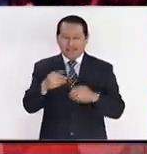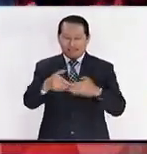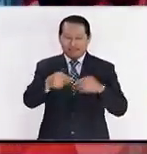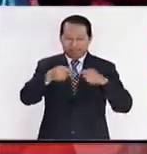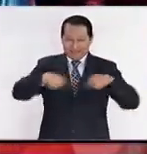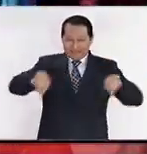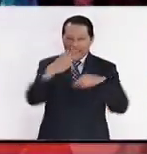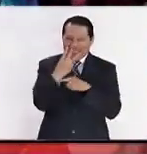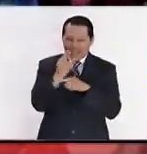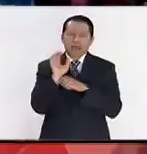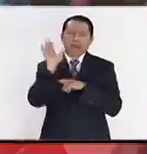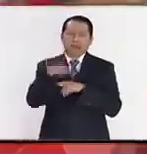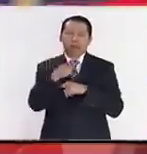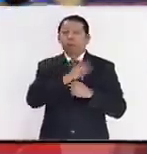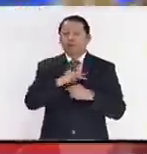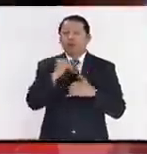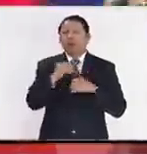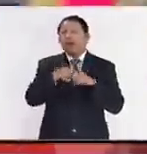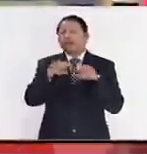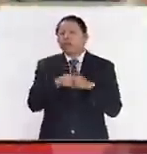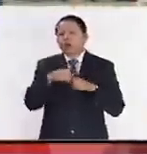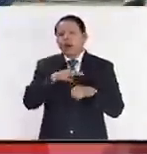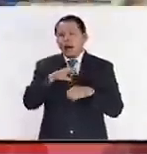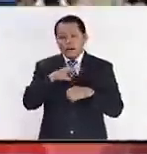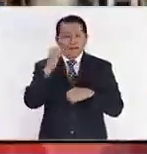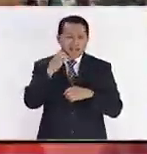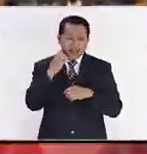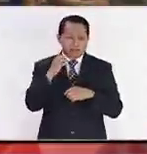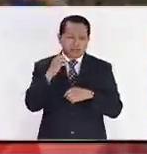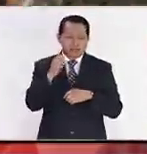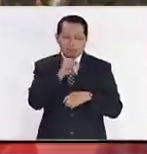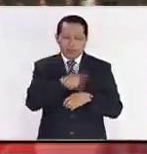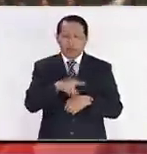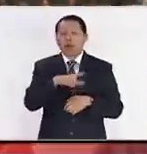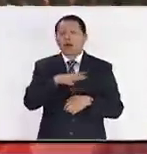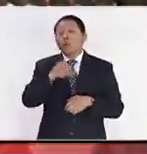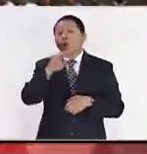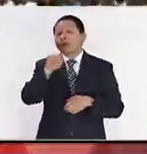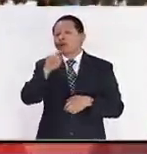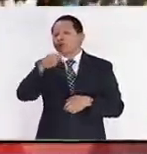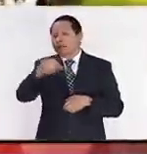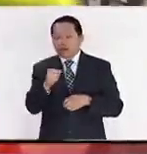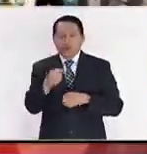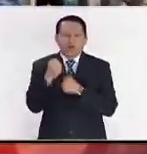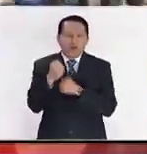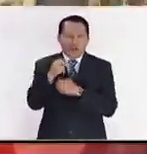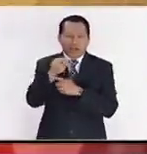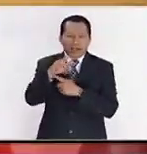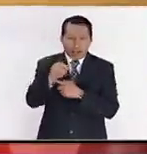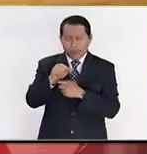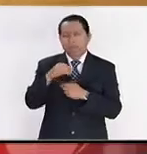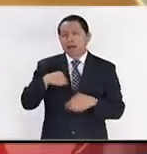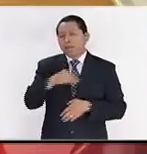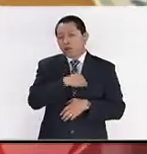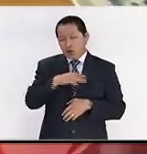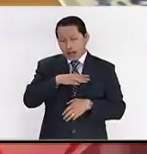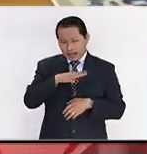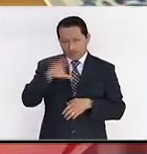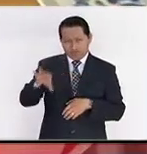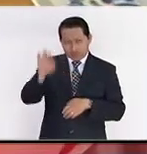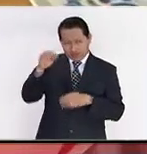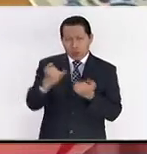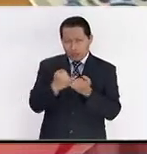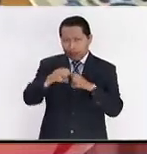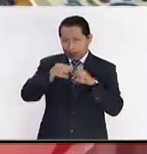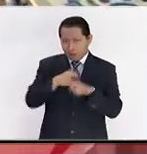Steven Pletcher, que juega para el equipo local Las Abejas de León. Al medio tiempo, Juan Toscano de Fuerza Regia, miembro de los 12 guerreros seleccionado nacional, se impuso